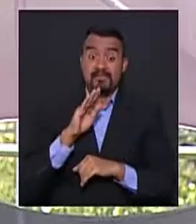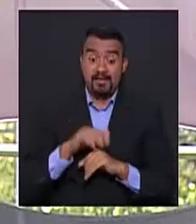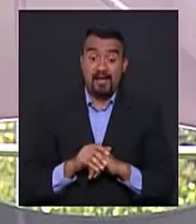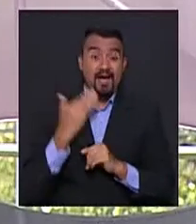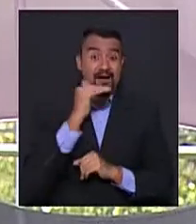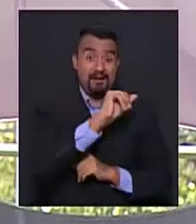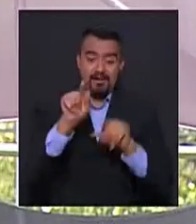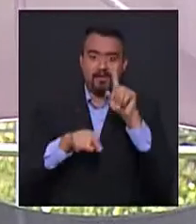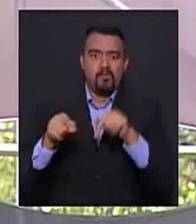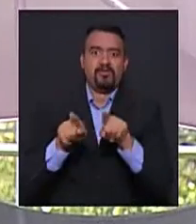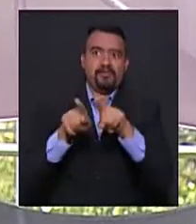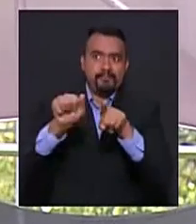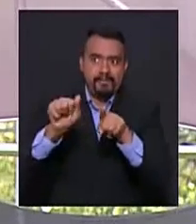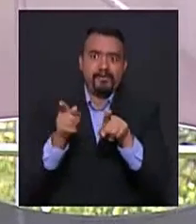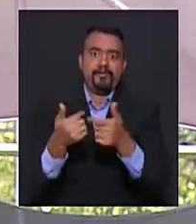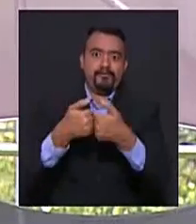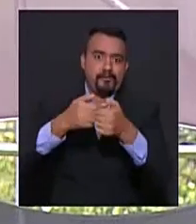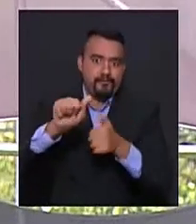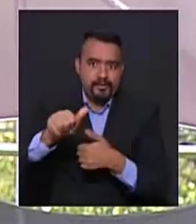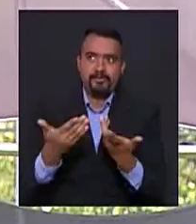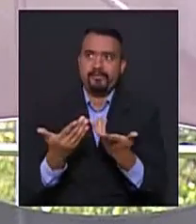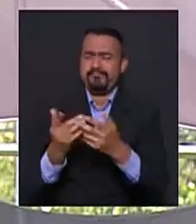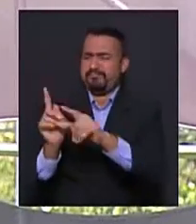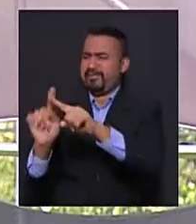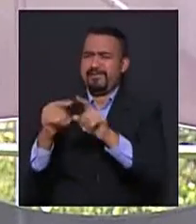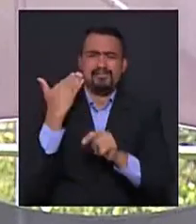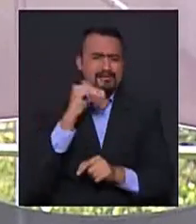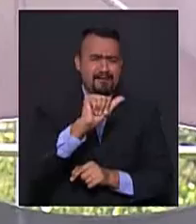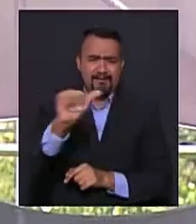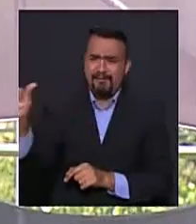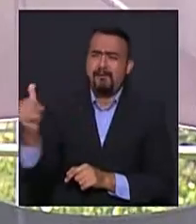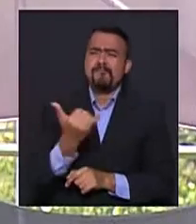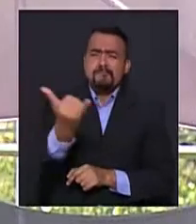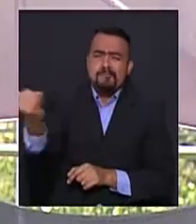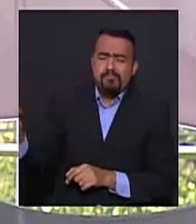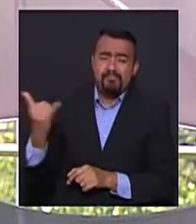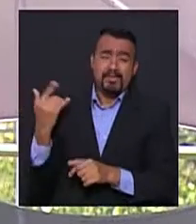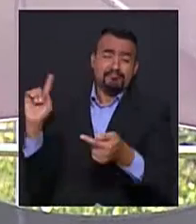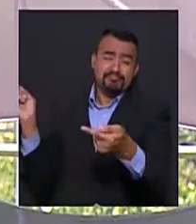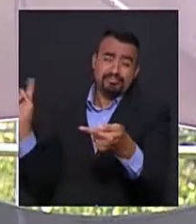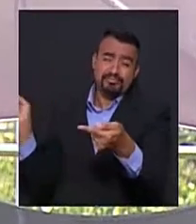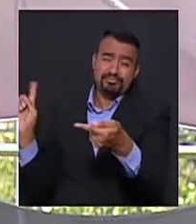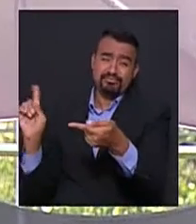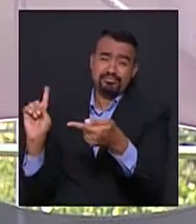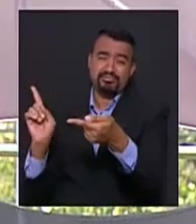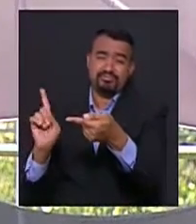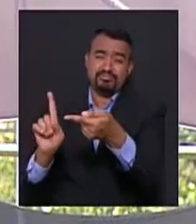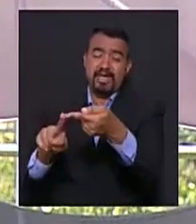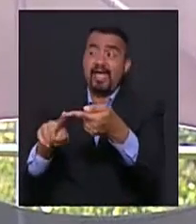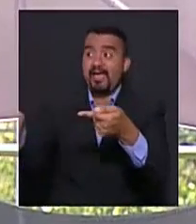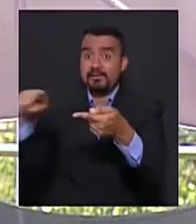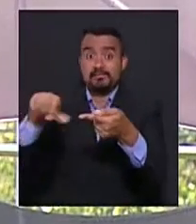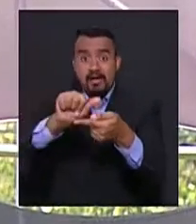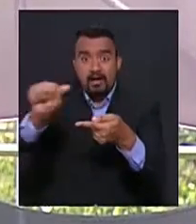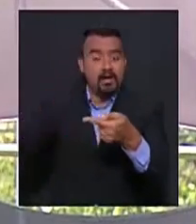las hermanas, de las novias, hablar de estas mujeres, de estas personas que por décadas han sacado